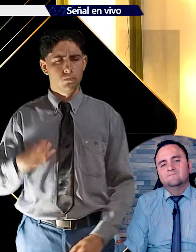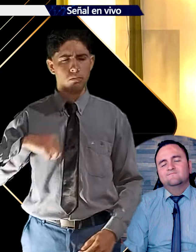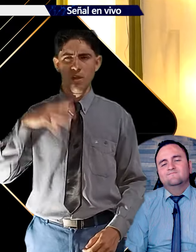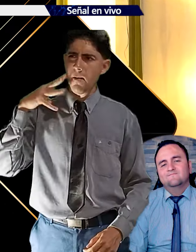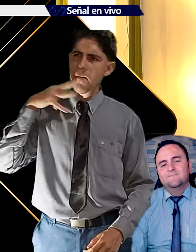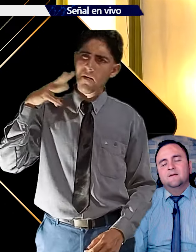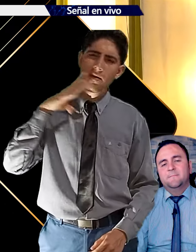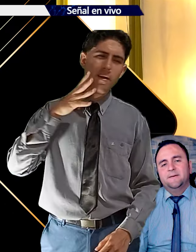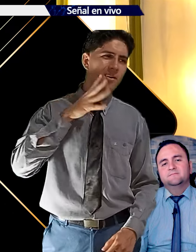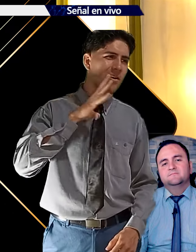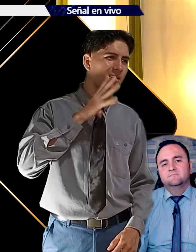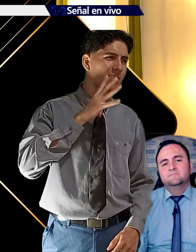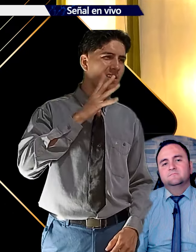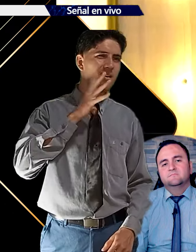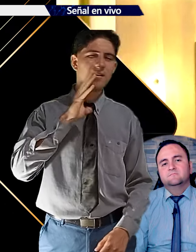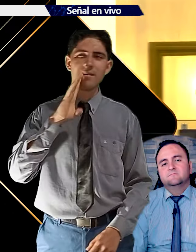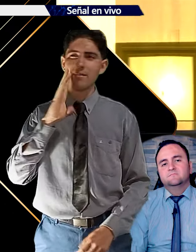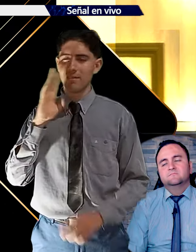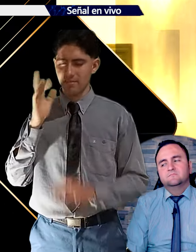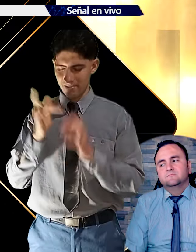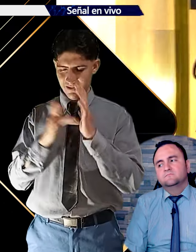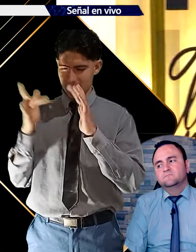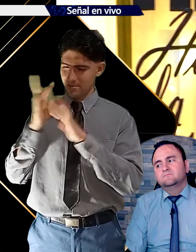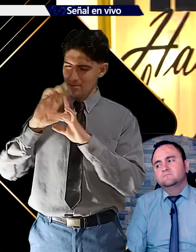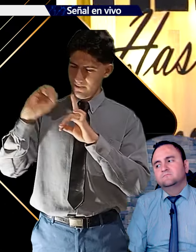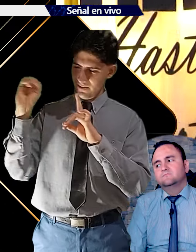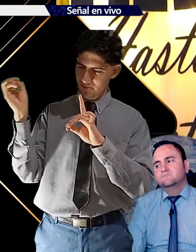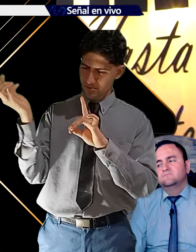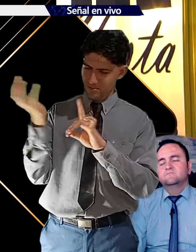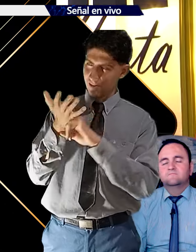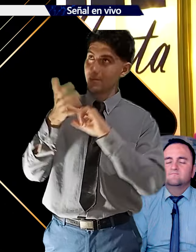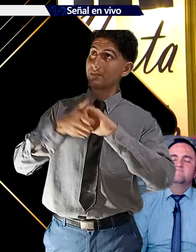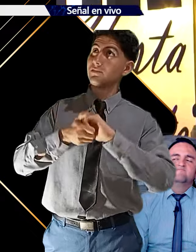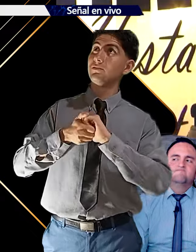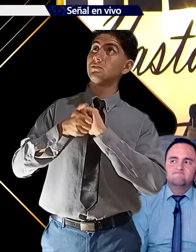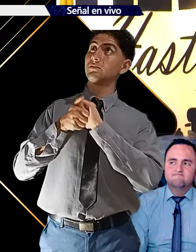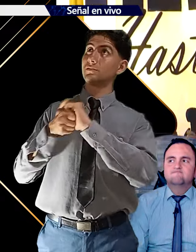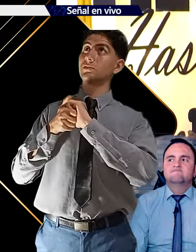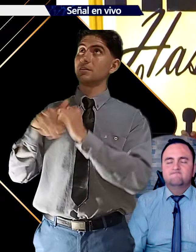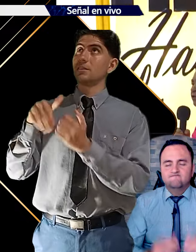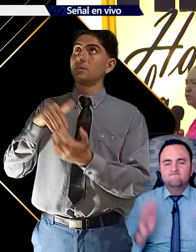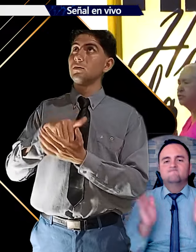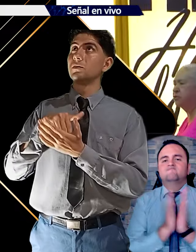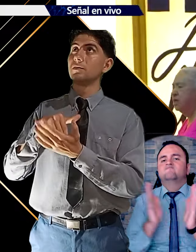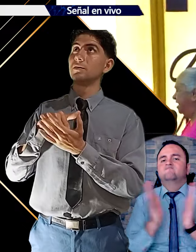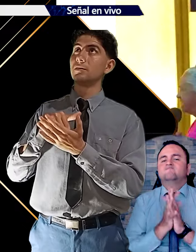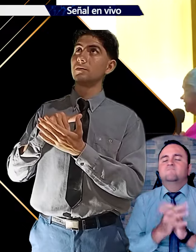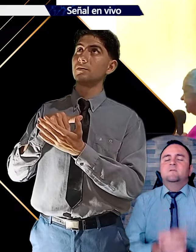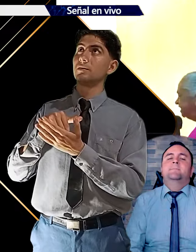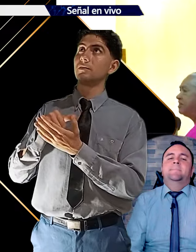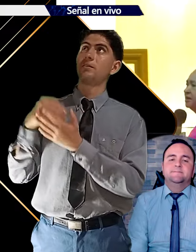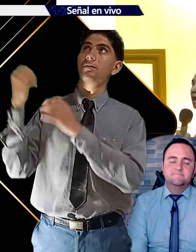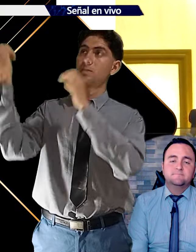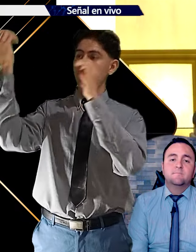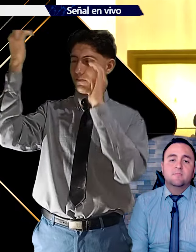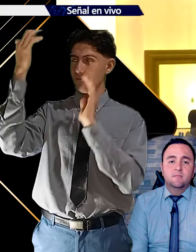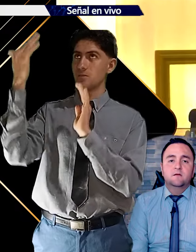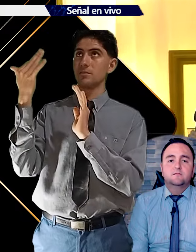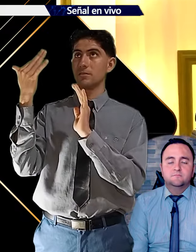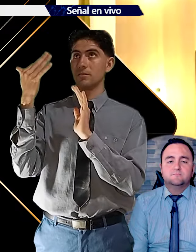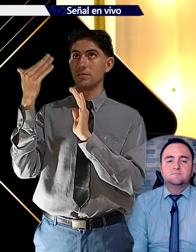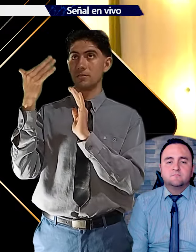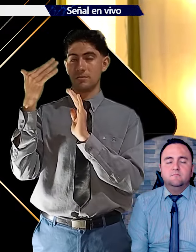El diablo huye. Hable de Jesucristo. Dice la Biblia: someteos pues a Dios, resistid al diablo